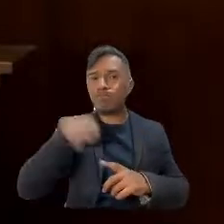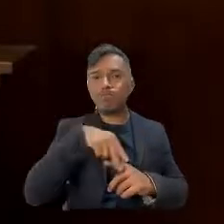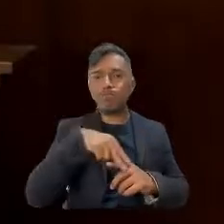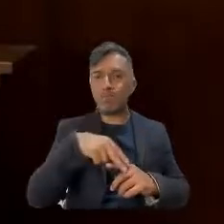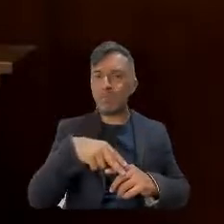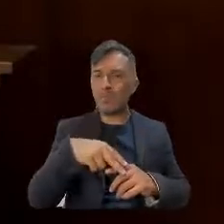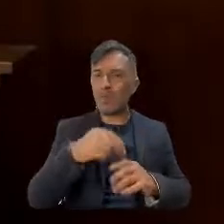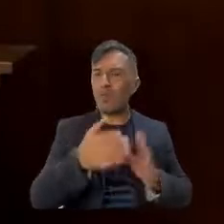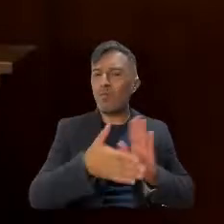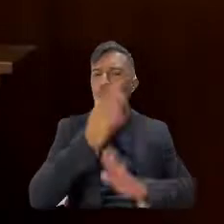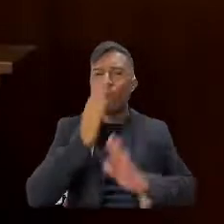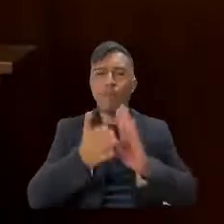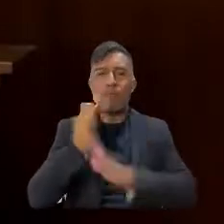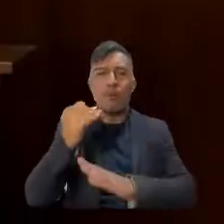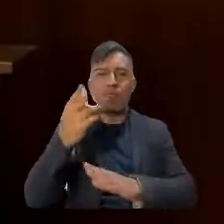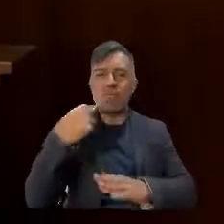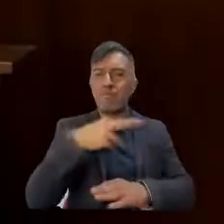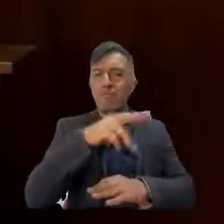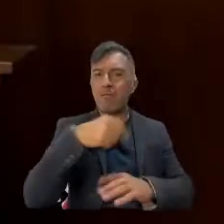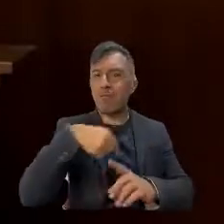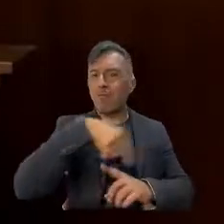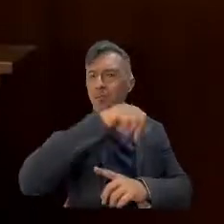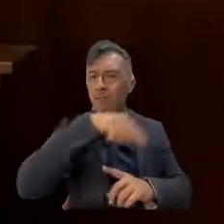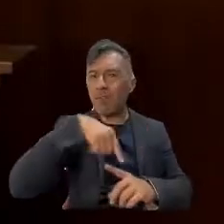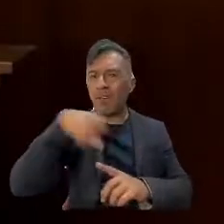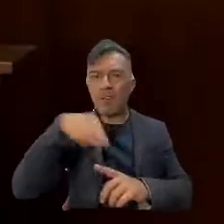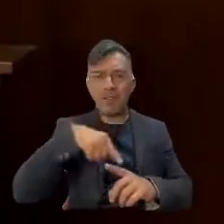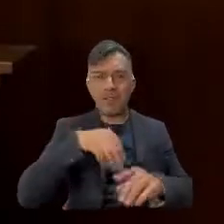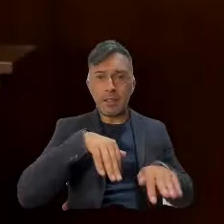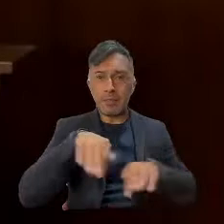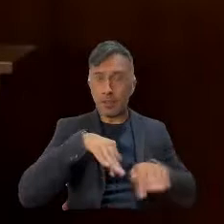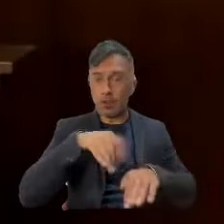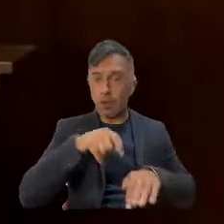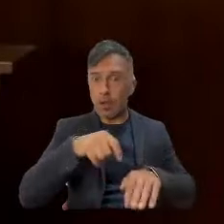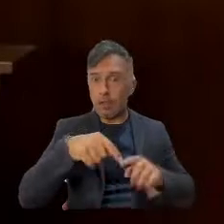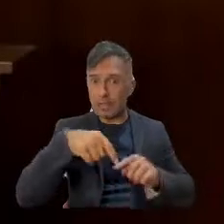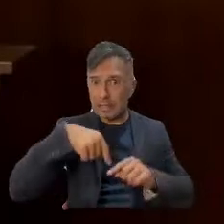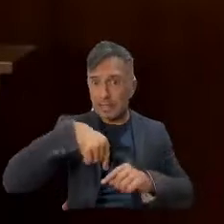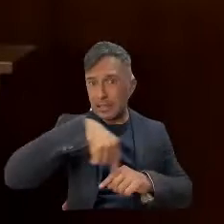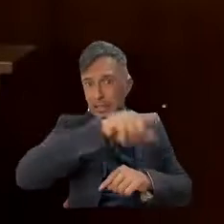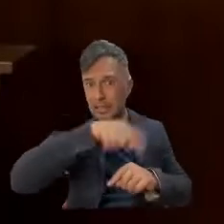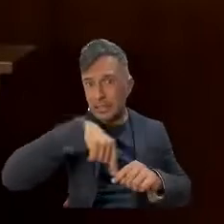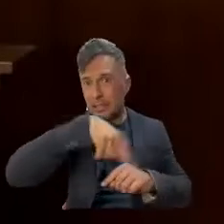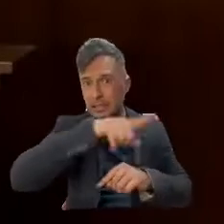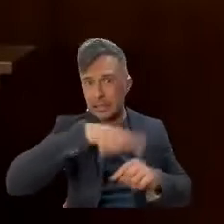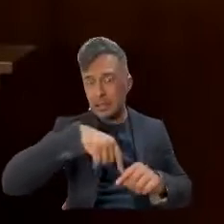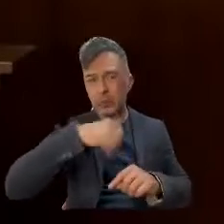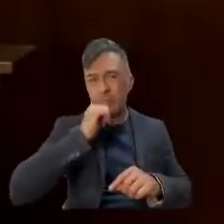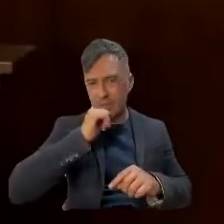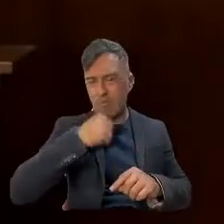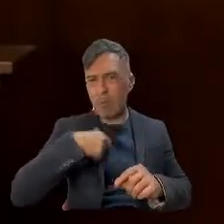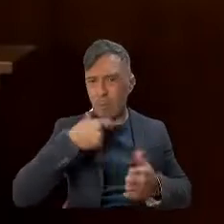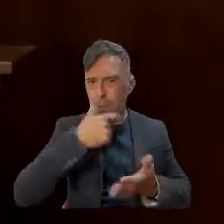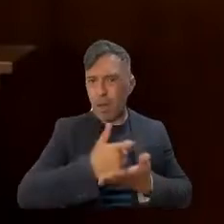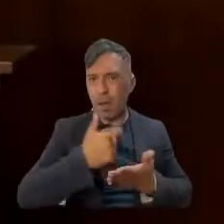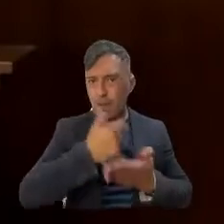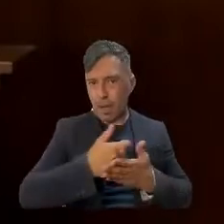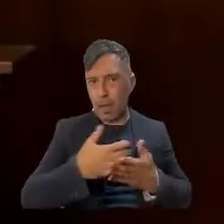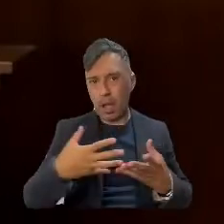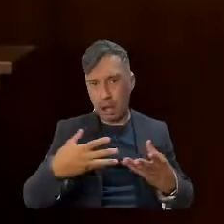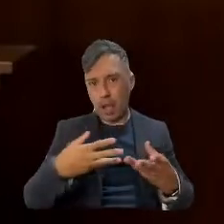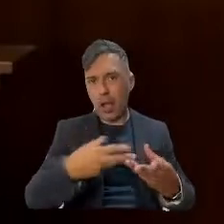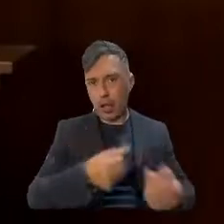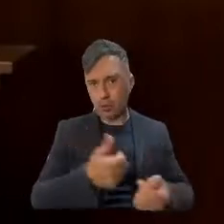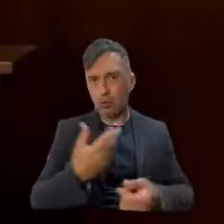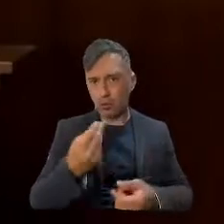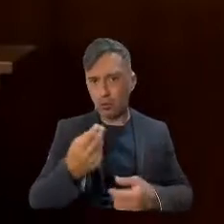sus zonas de trabajo, trasladar, que implica un gasto importante en sus bolsillos. Pero a esta pregunta yo les digo, ¿qué